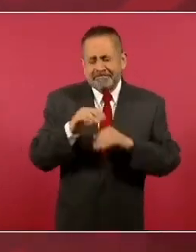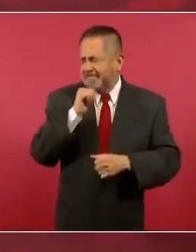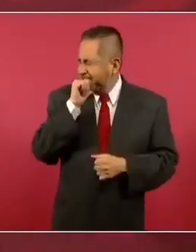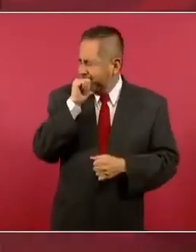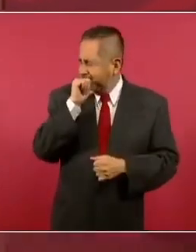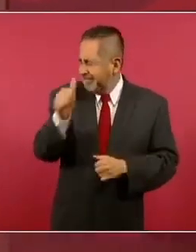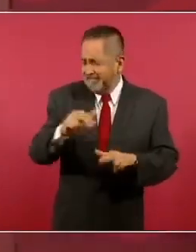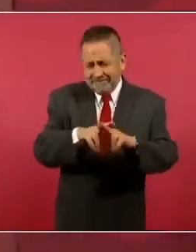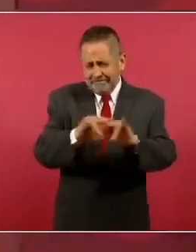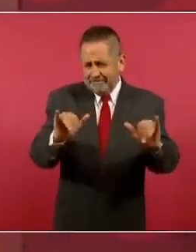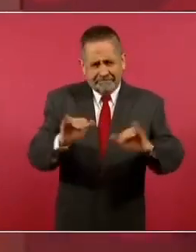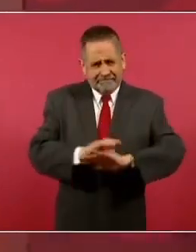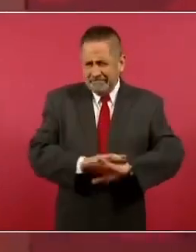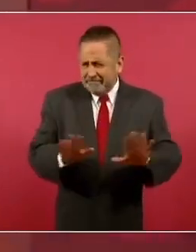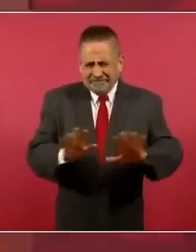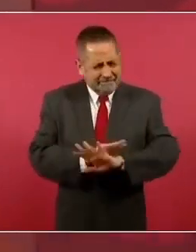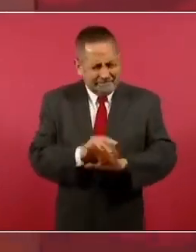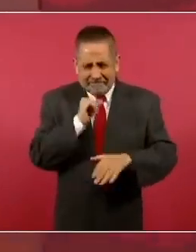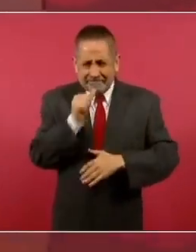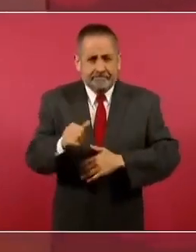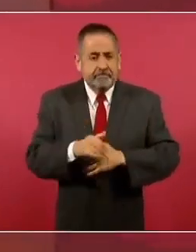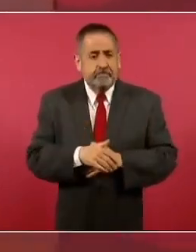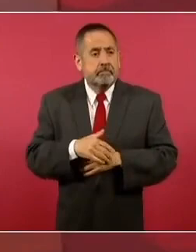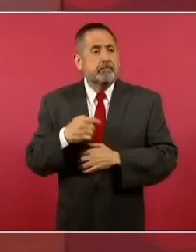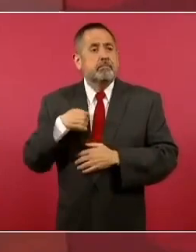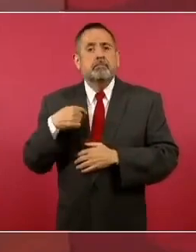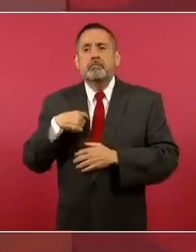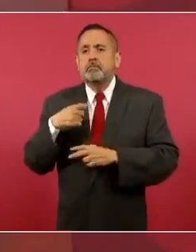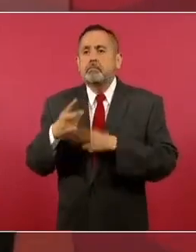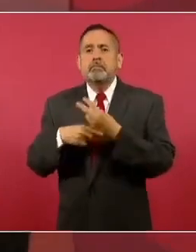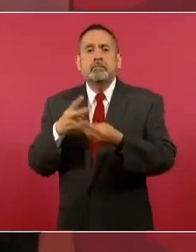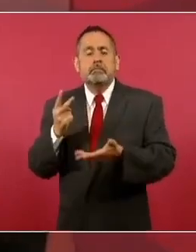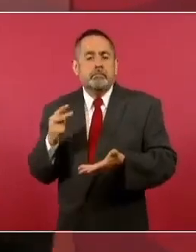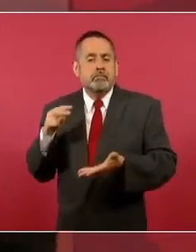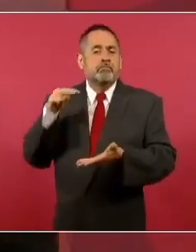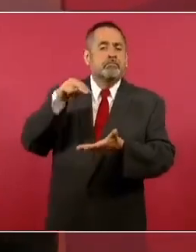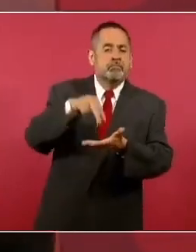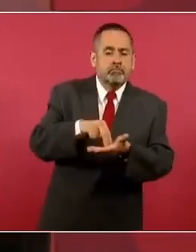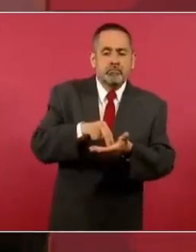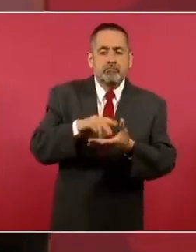nada de participación en congresos